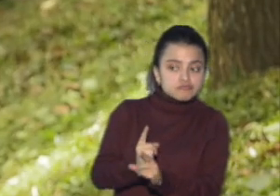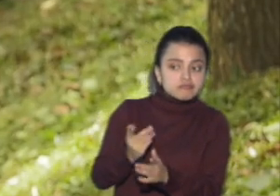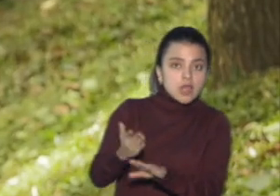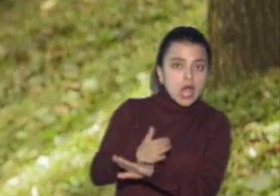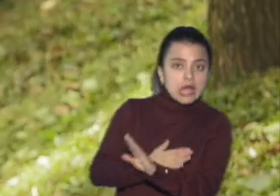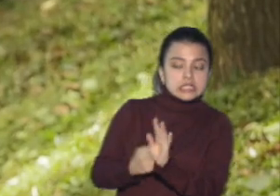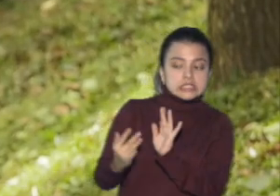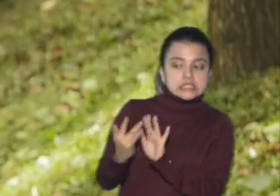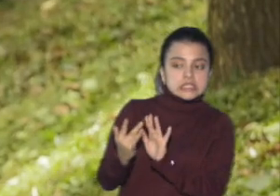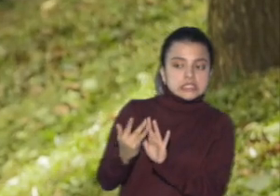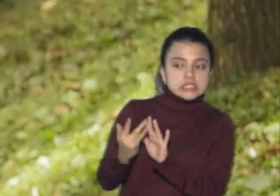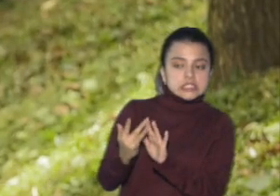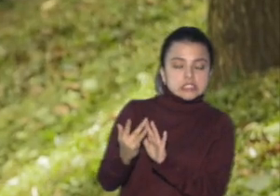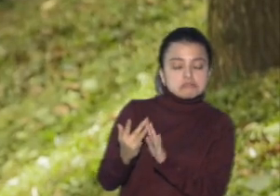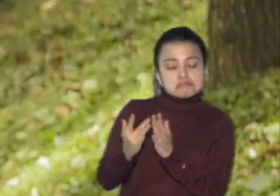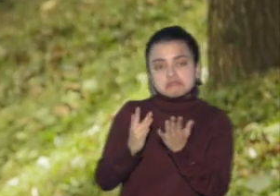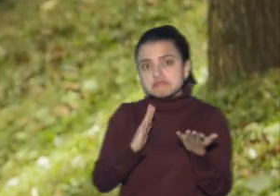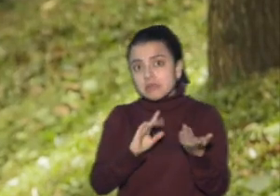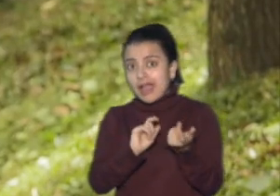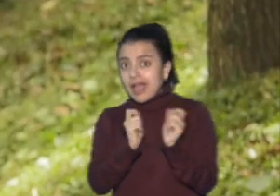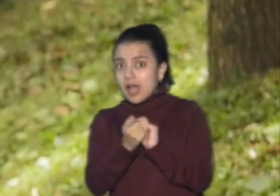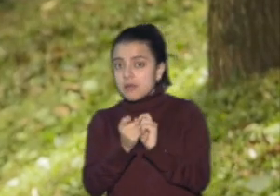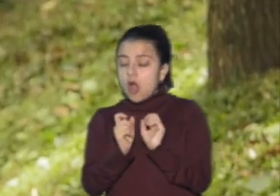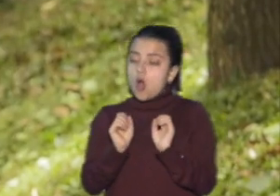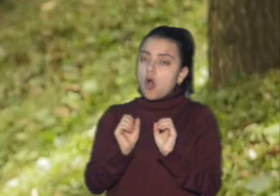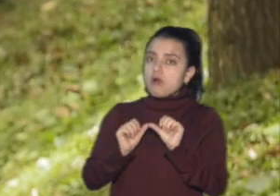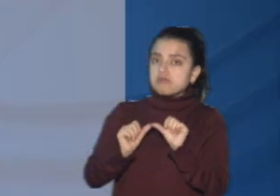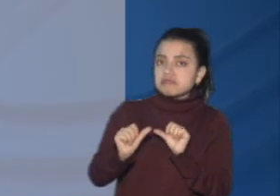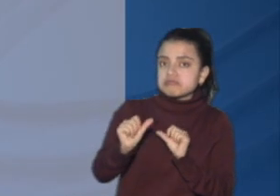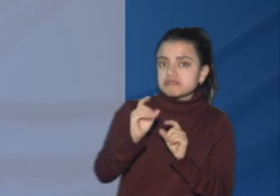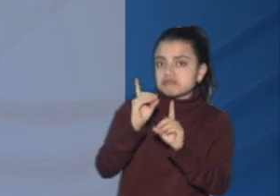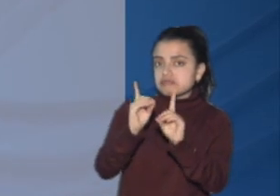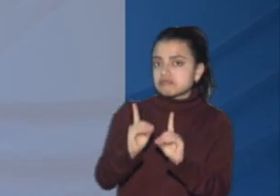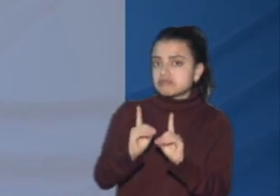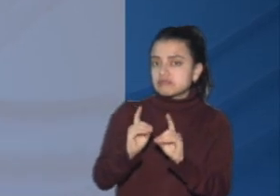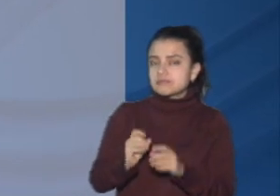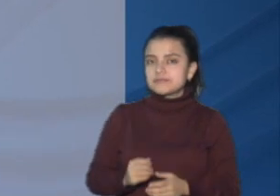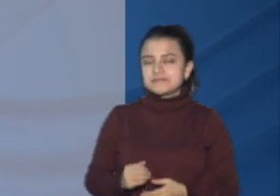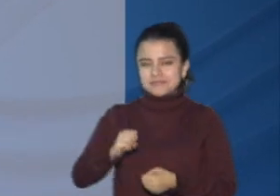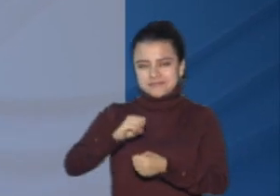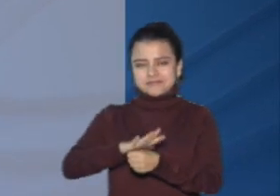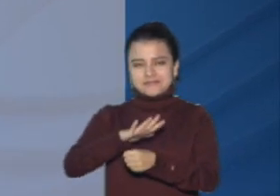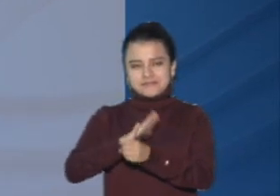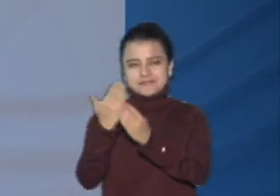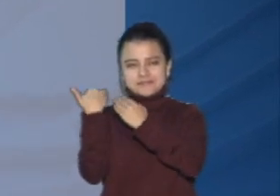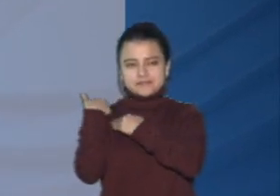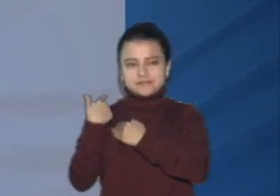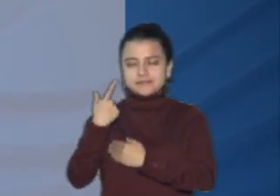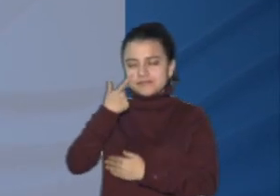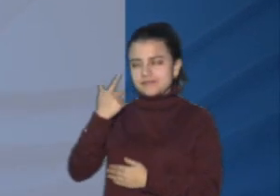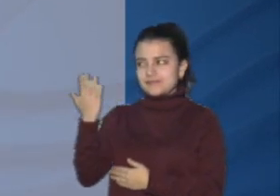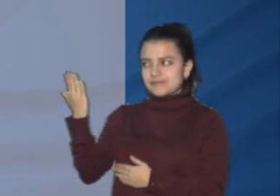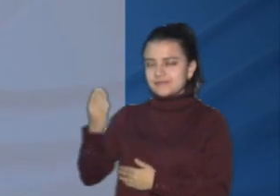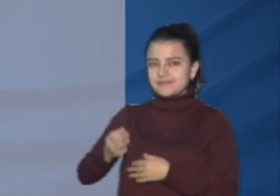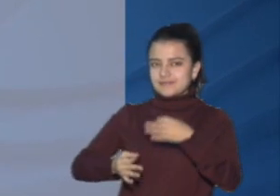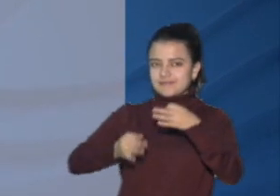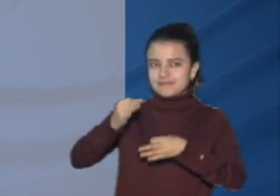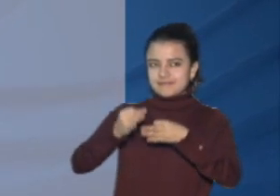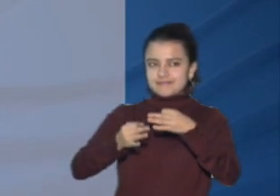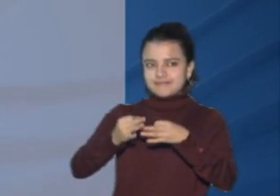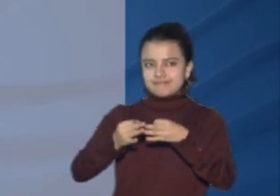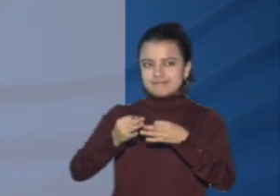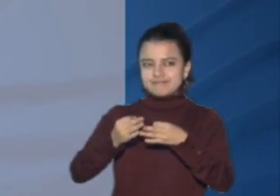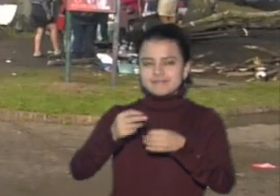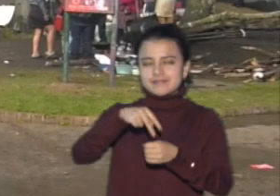de este diálogo, tomarán nuevas decisiones por parte del distrito. El juzgado quinto civil del circuito decretó en las últimas horas